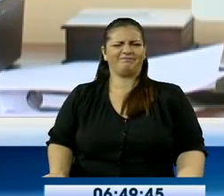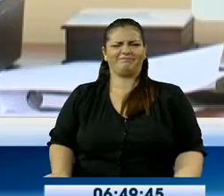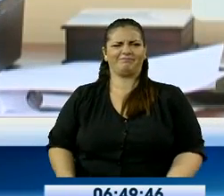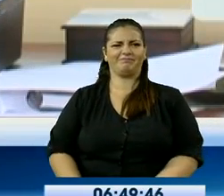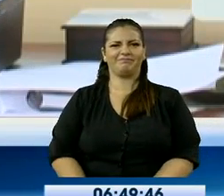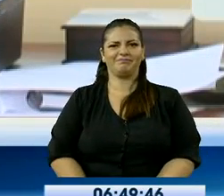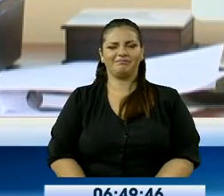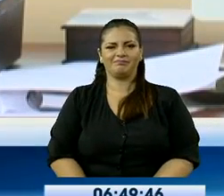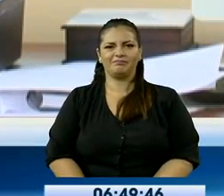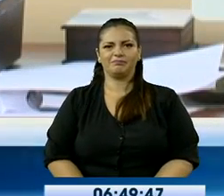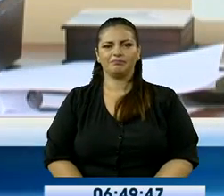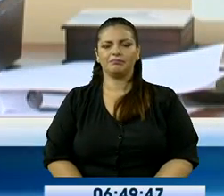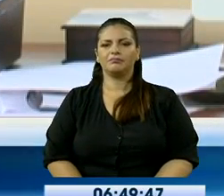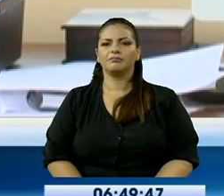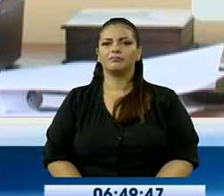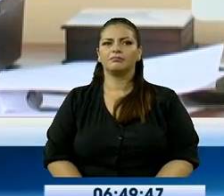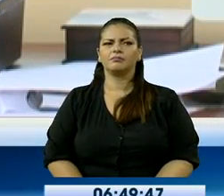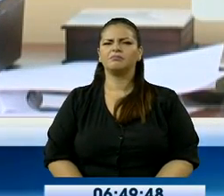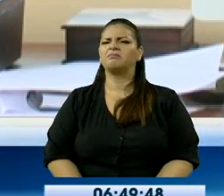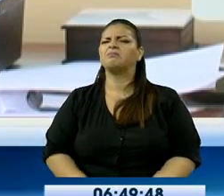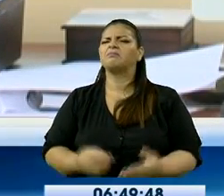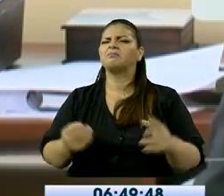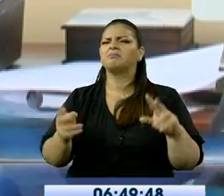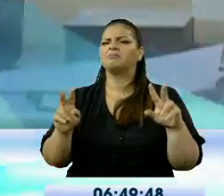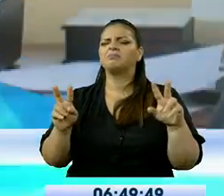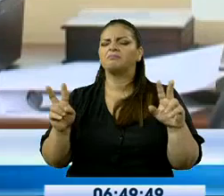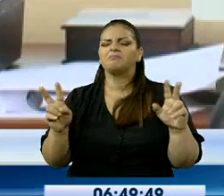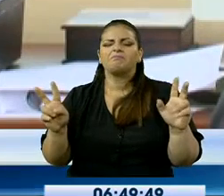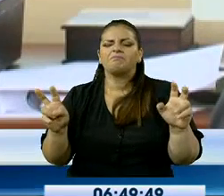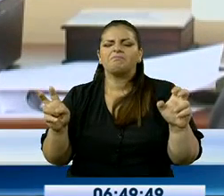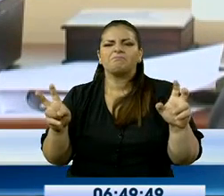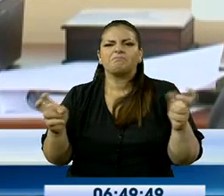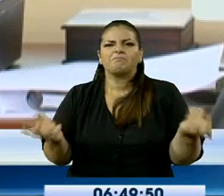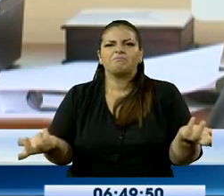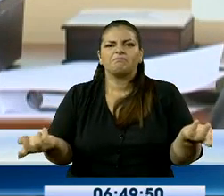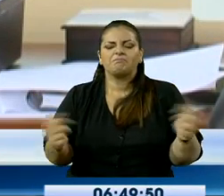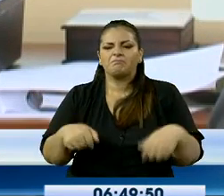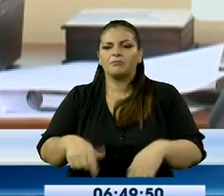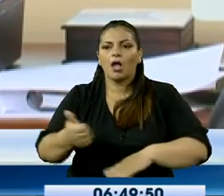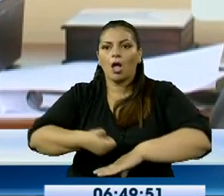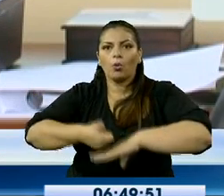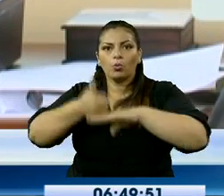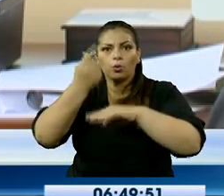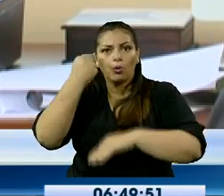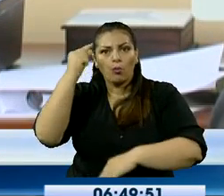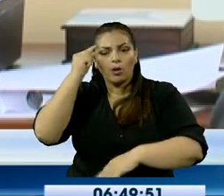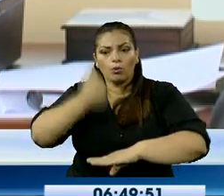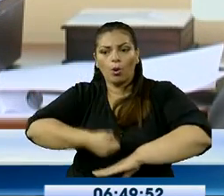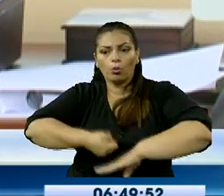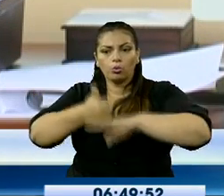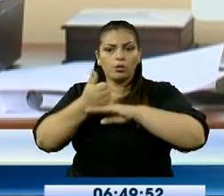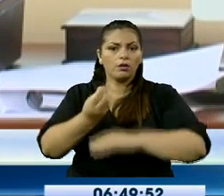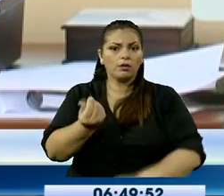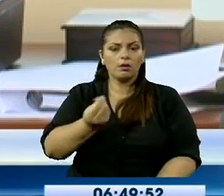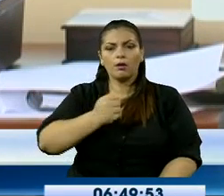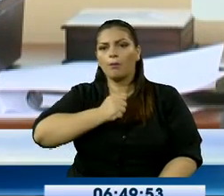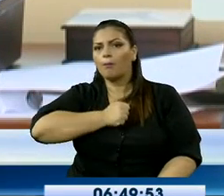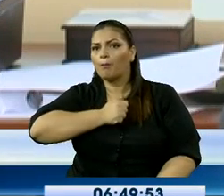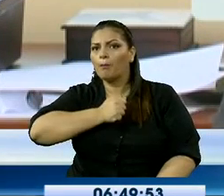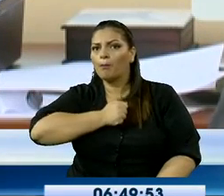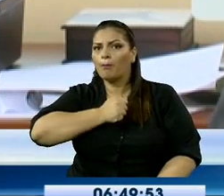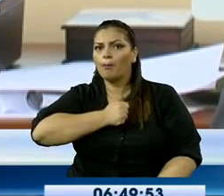definido en ninguna legislación qué es un paraíso fiscal. Ahí están, por ejemplo, todas las personas que están involucradas en los procesos de corrupción y que han huido.